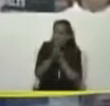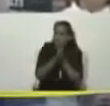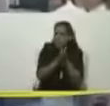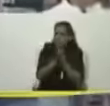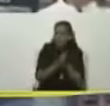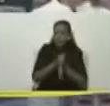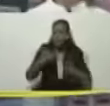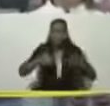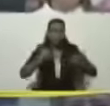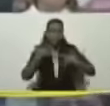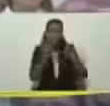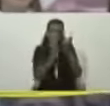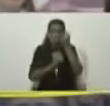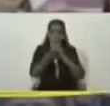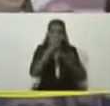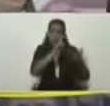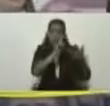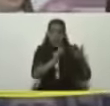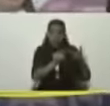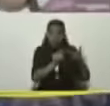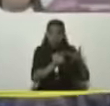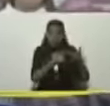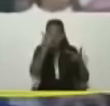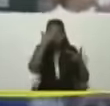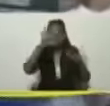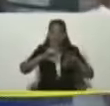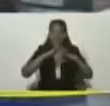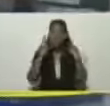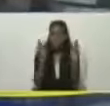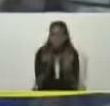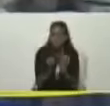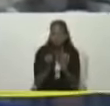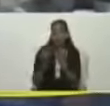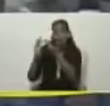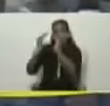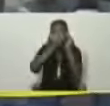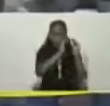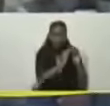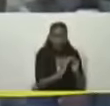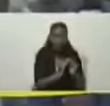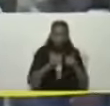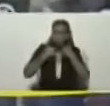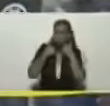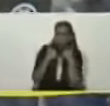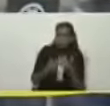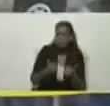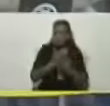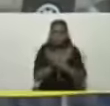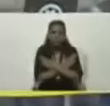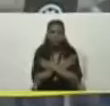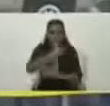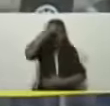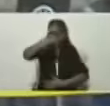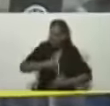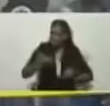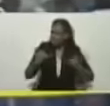emprendimientos y actividad económica, familiar, comunitaria,